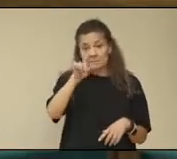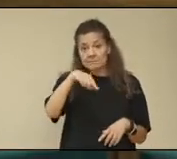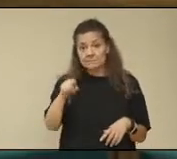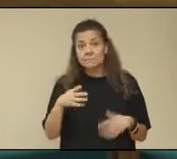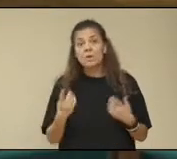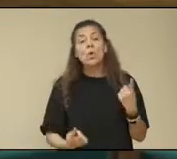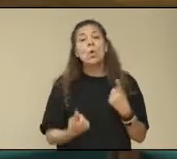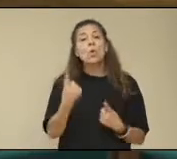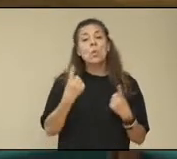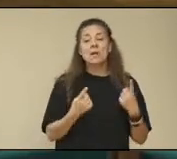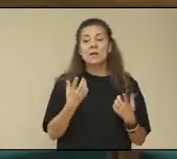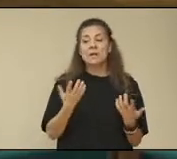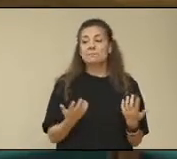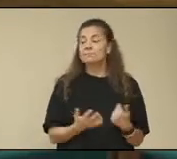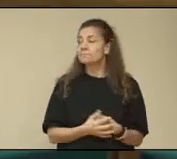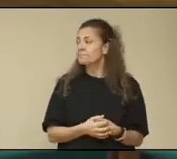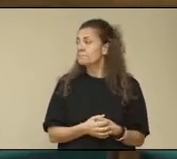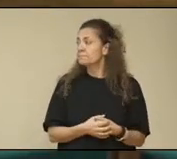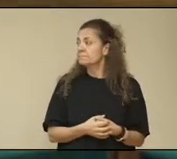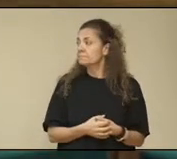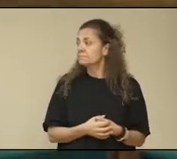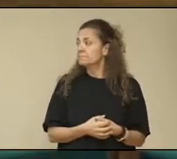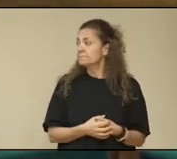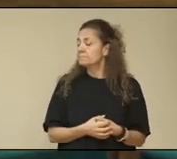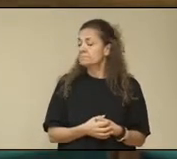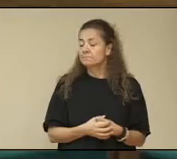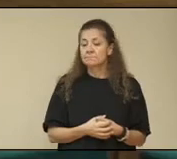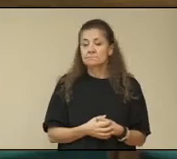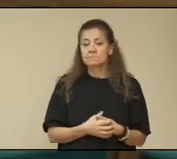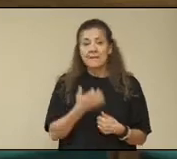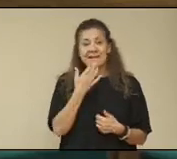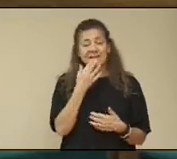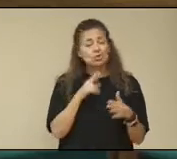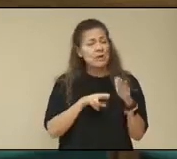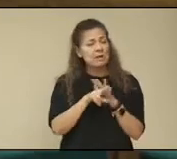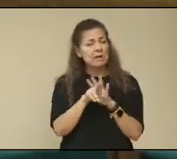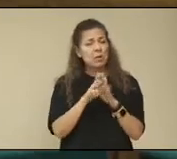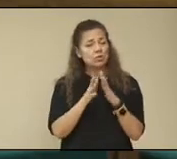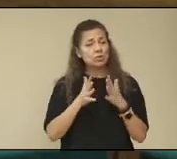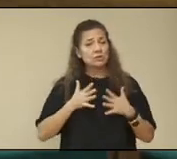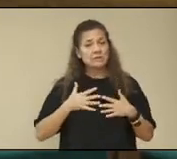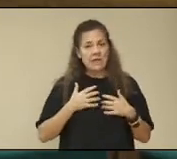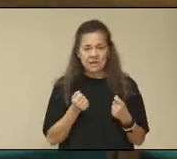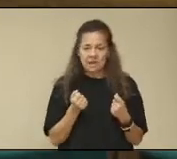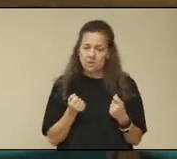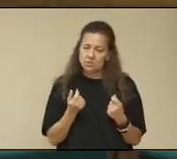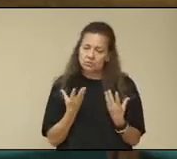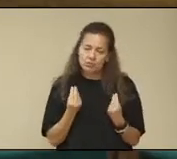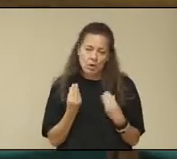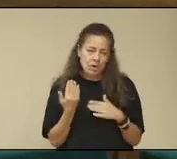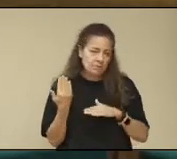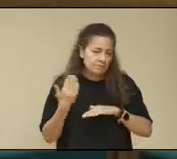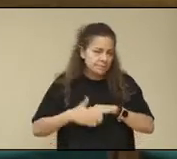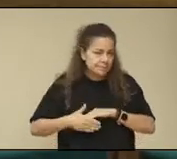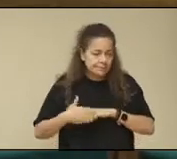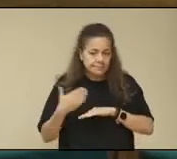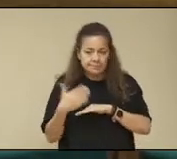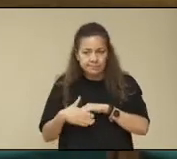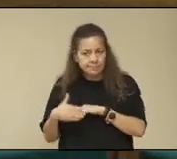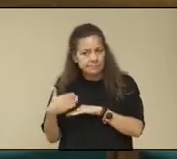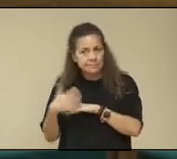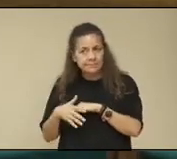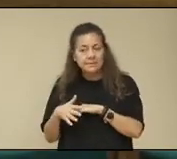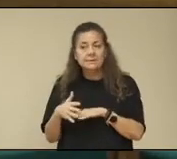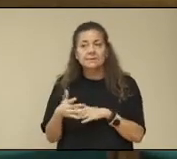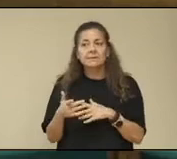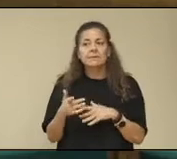cualquier distracción de los recursos sanitarios que son tan limitados para lo que